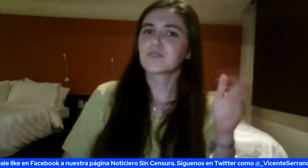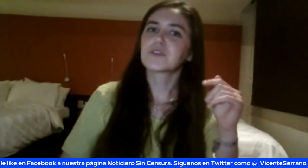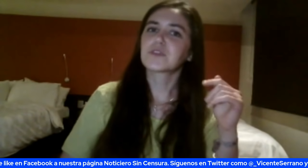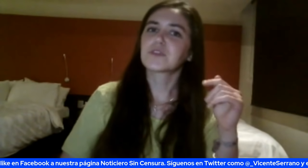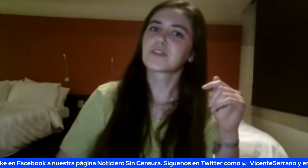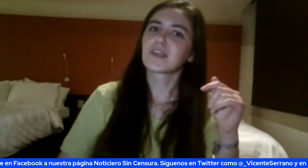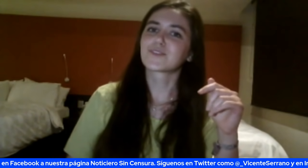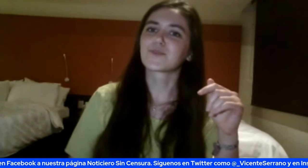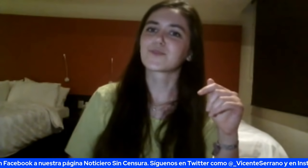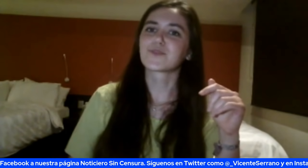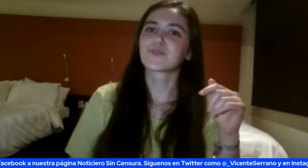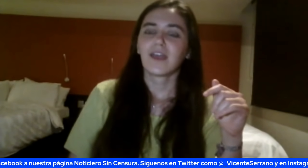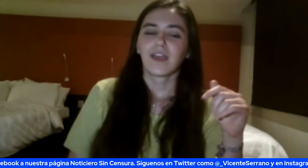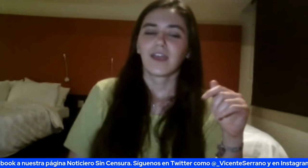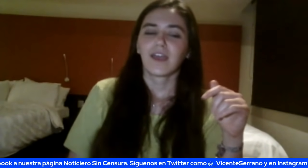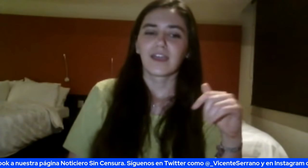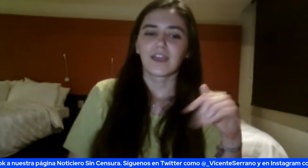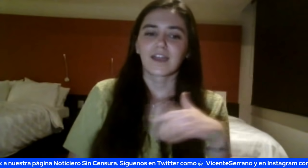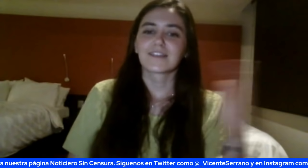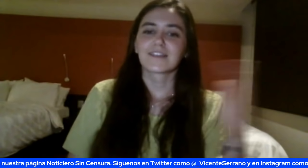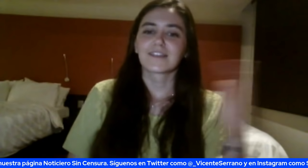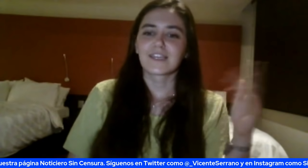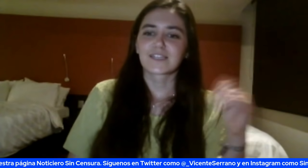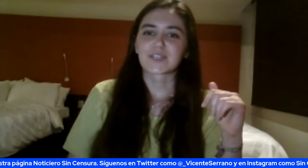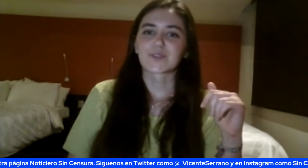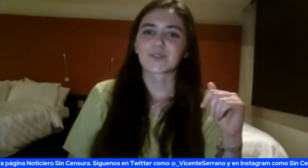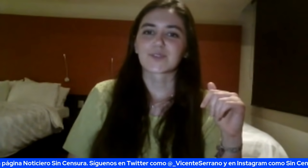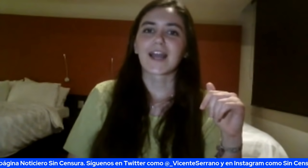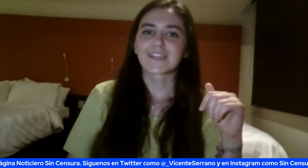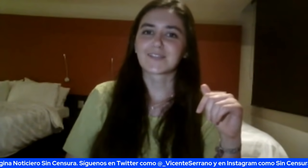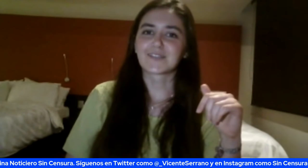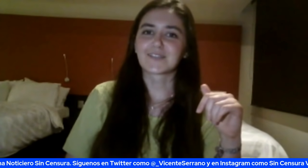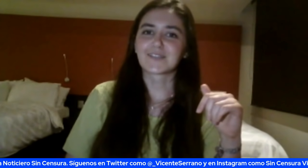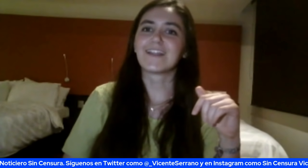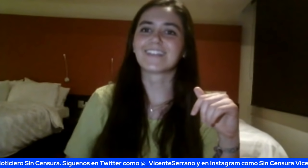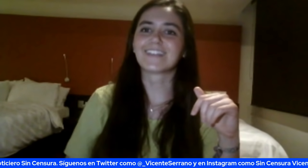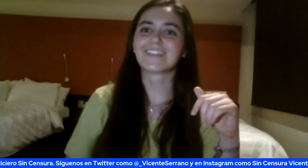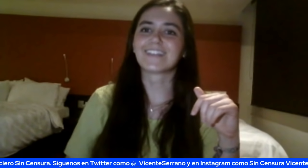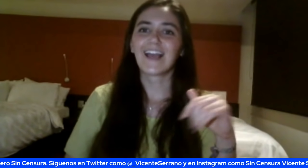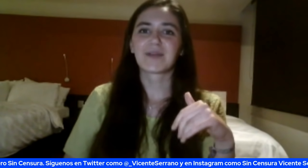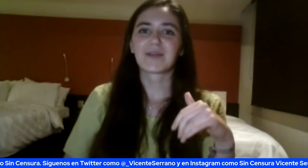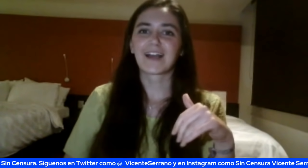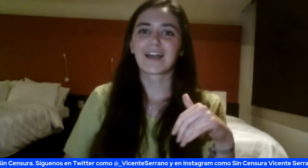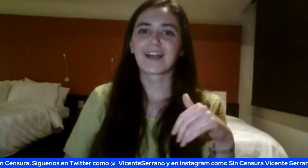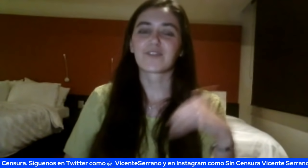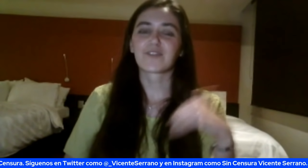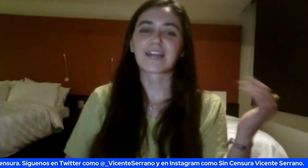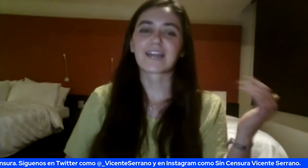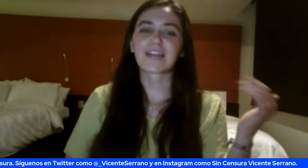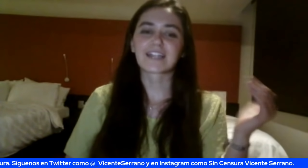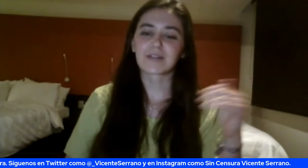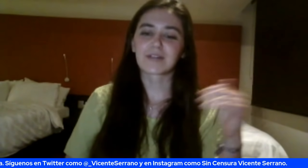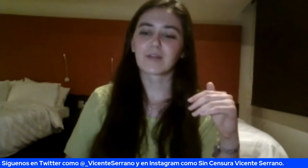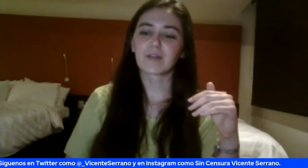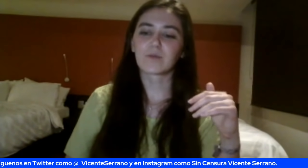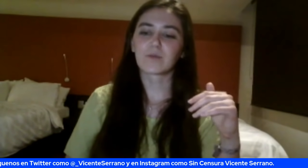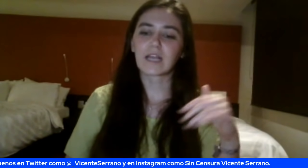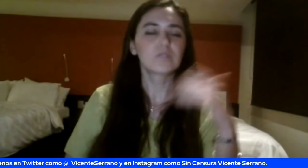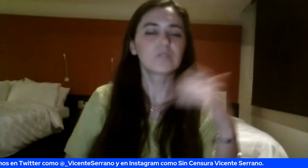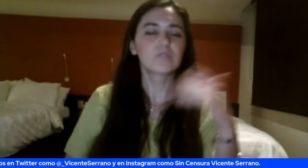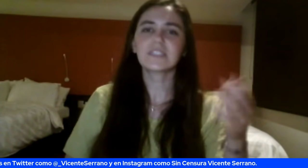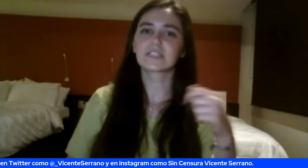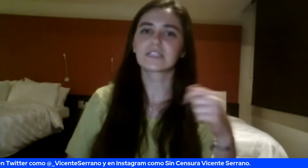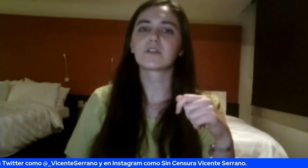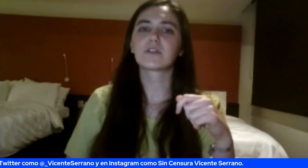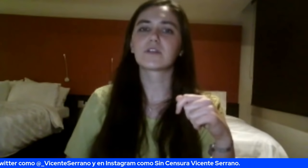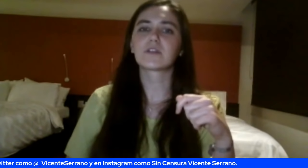un montón de sus grandes personajes que utilizan para comentar sobre la vida pública, que utilizan